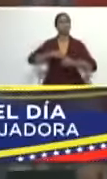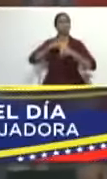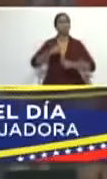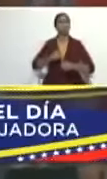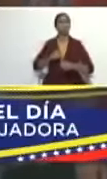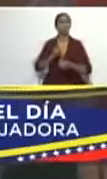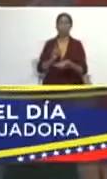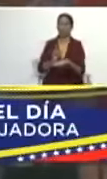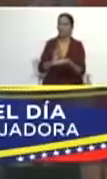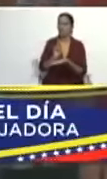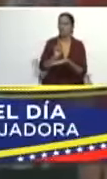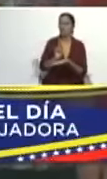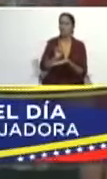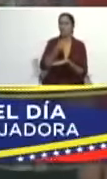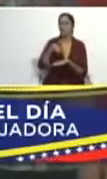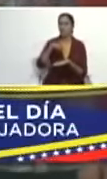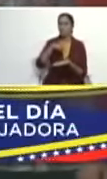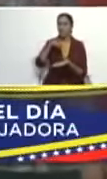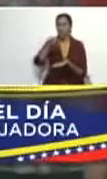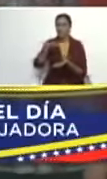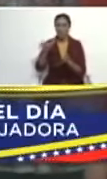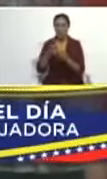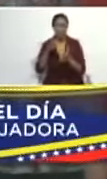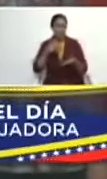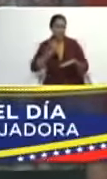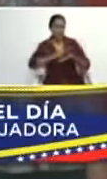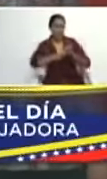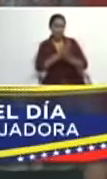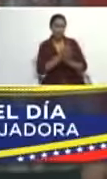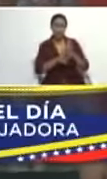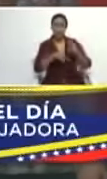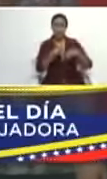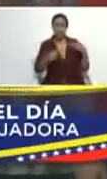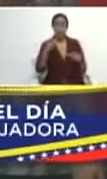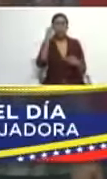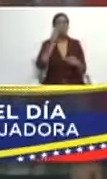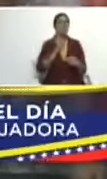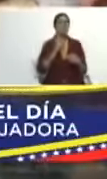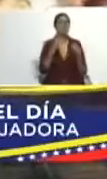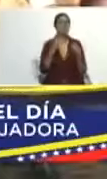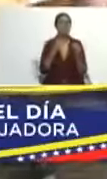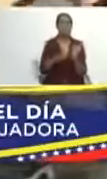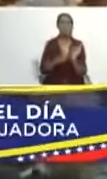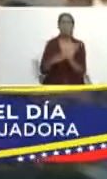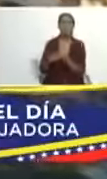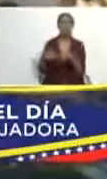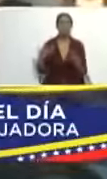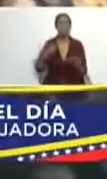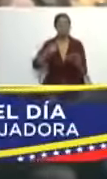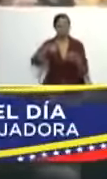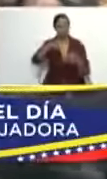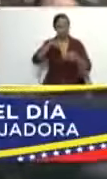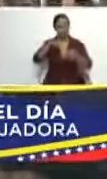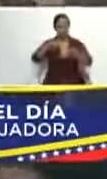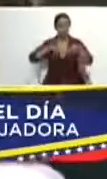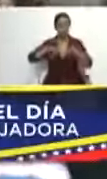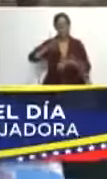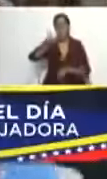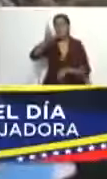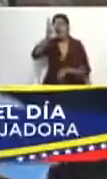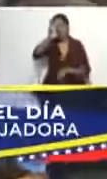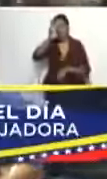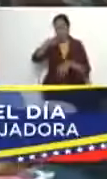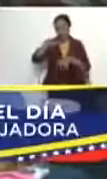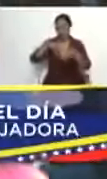quieren acabar con la revolución bolivariana, les decimos, se soltó el pueblo de Coro por las calles a